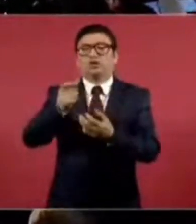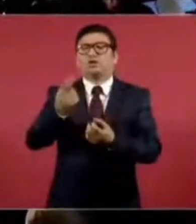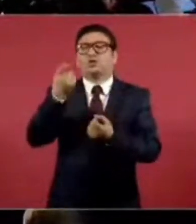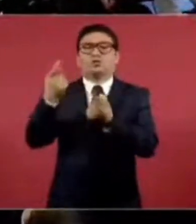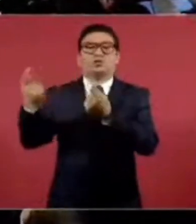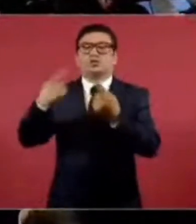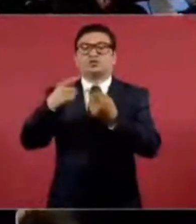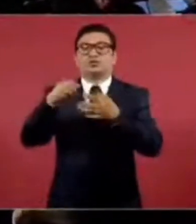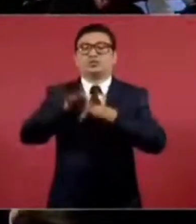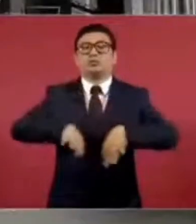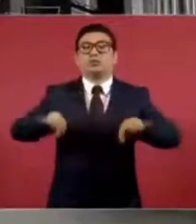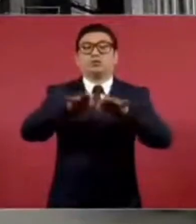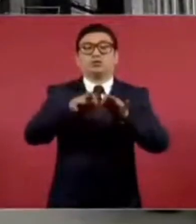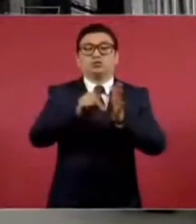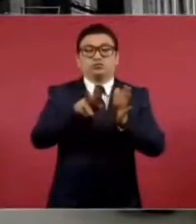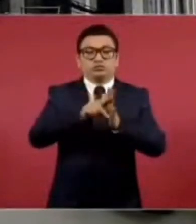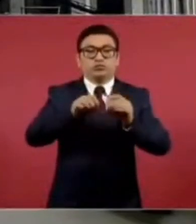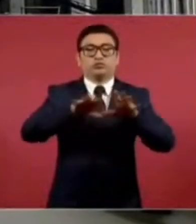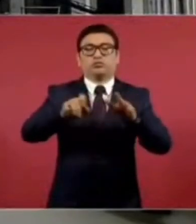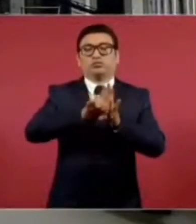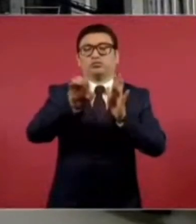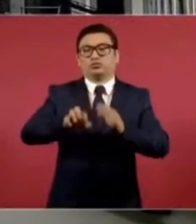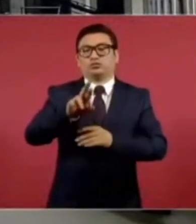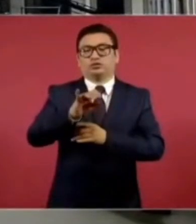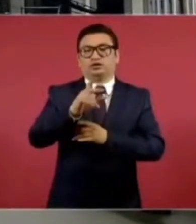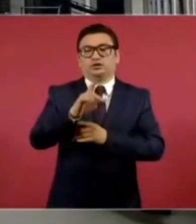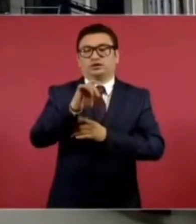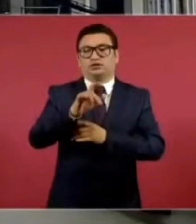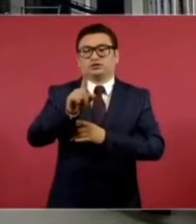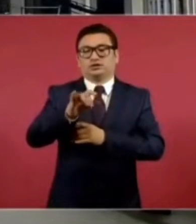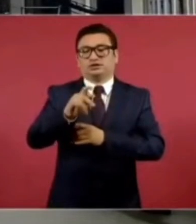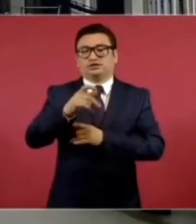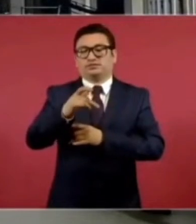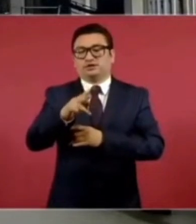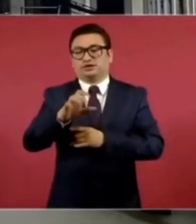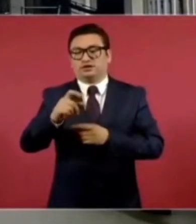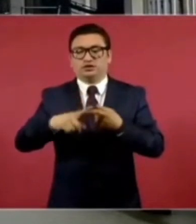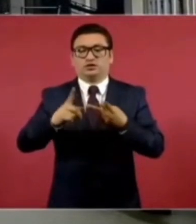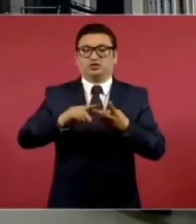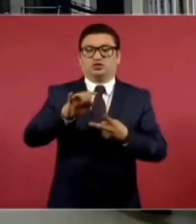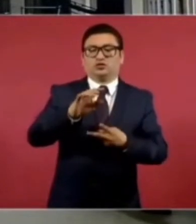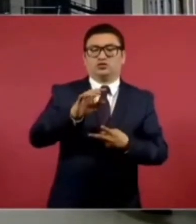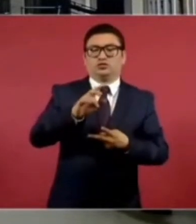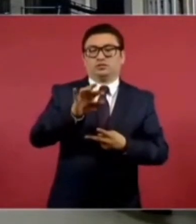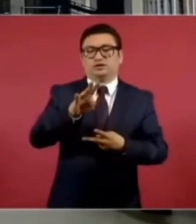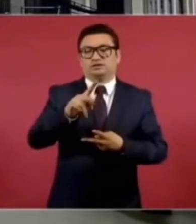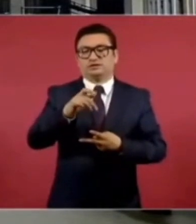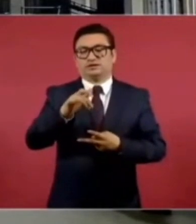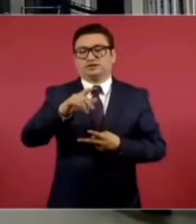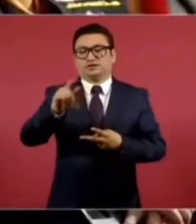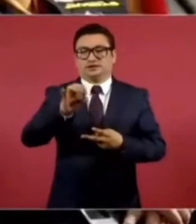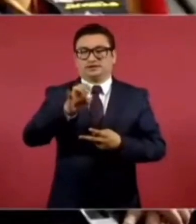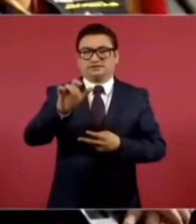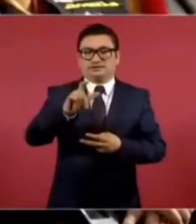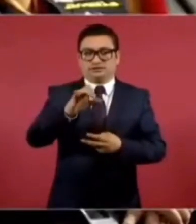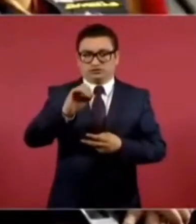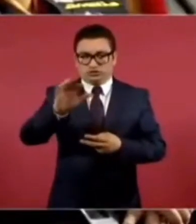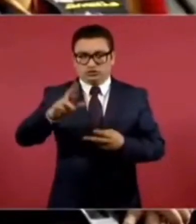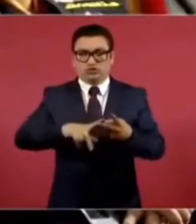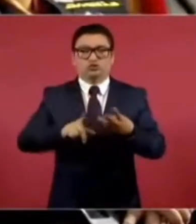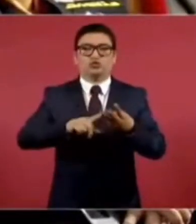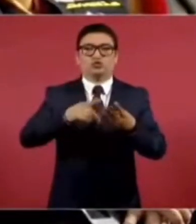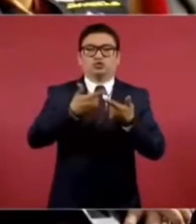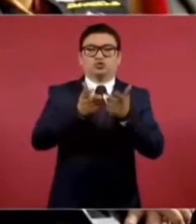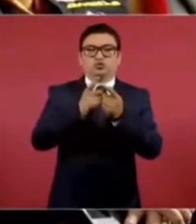los medios de comunicación, como Ricardo Salinas Pliego de TV Azteca, Olegario Vázquez Raña de Excelsior y Grupo Imagen, que